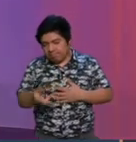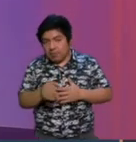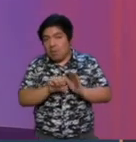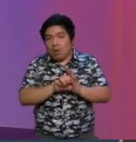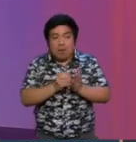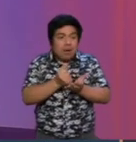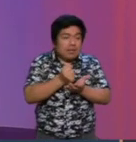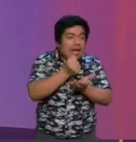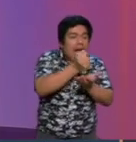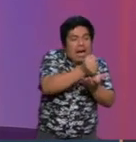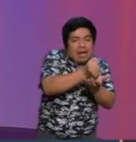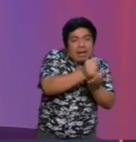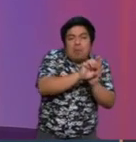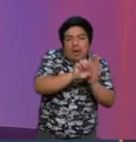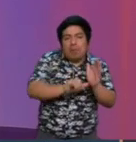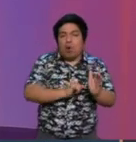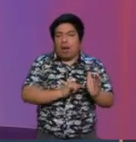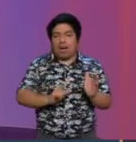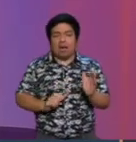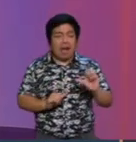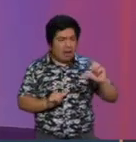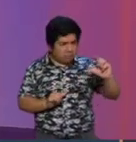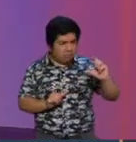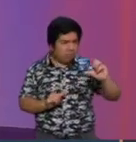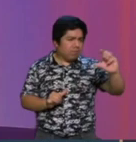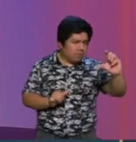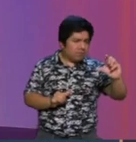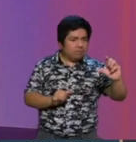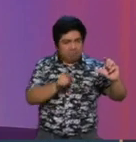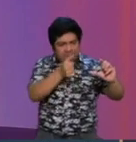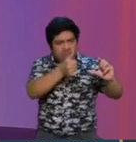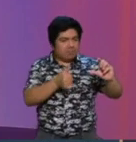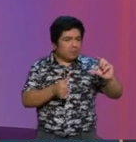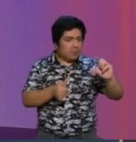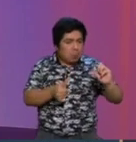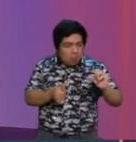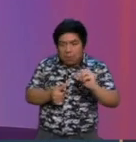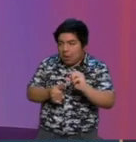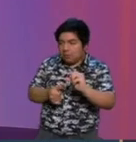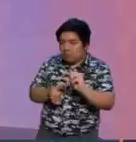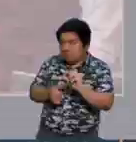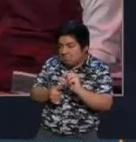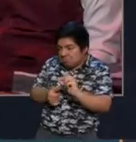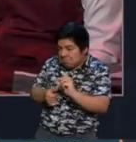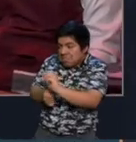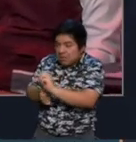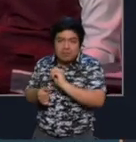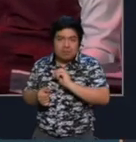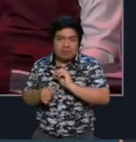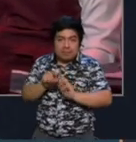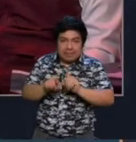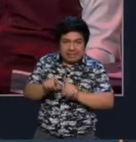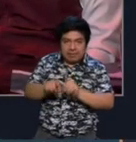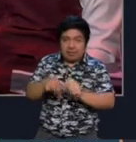más o le da menos recursos, por ejemplo, a las alcaldías. Si le da más o le da menos recursos a los órganos desconcentrados. Pero